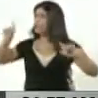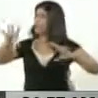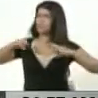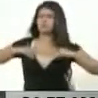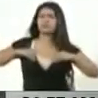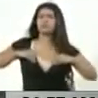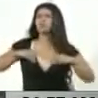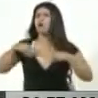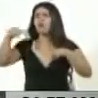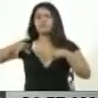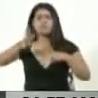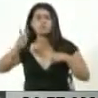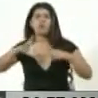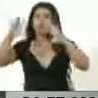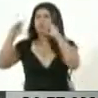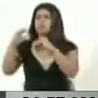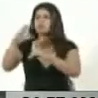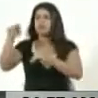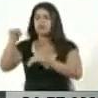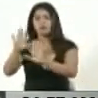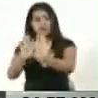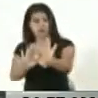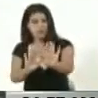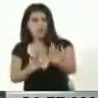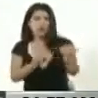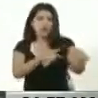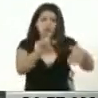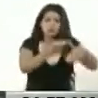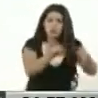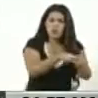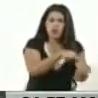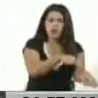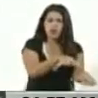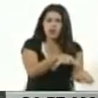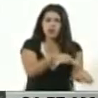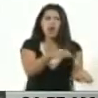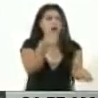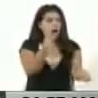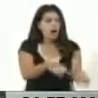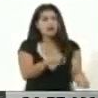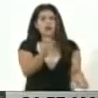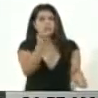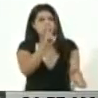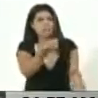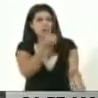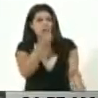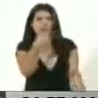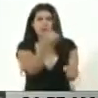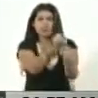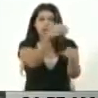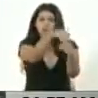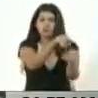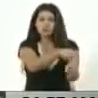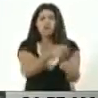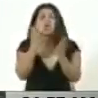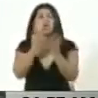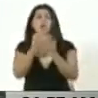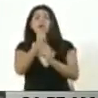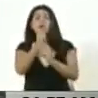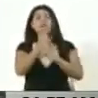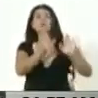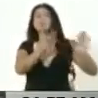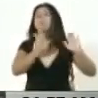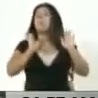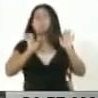momento, aun cuando en Telesur hay periodistas venezolanos trabajando y debería el Colegio de Periodistas respaldarlos, en